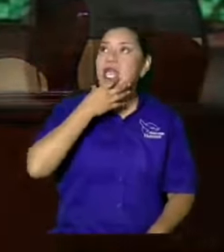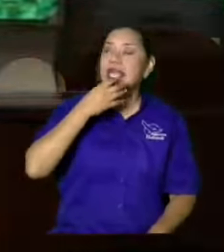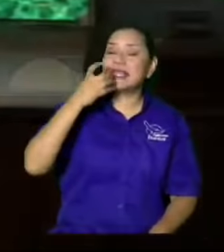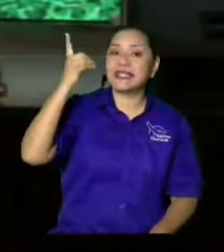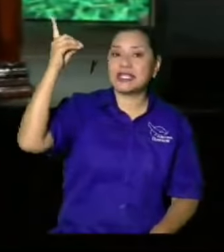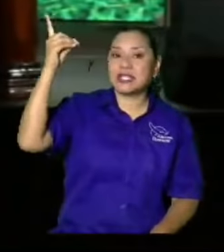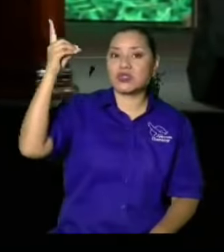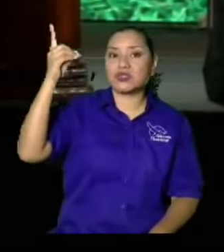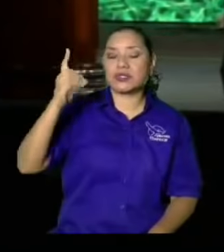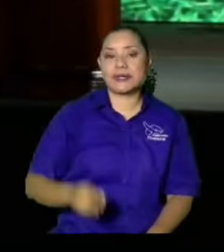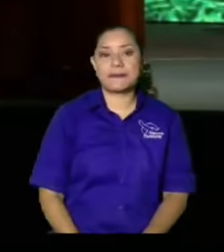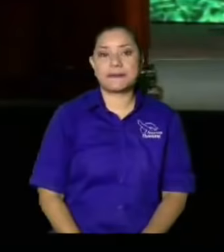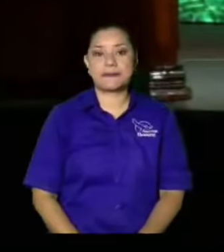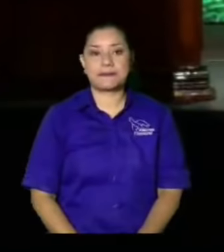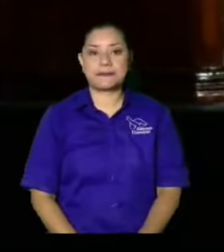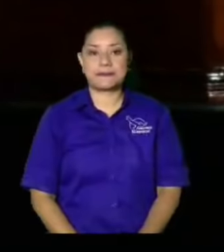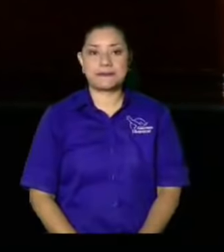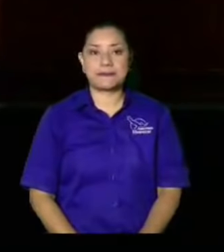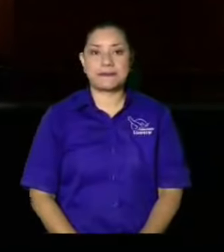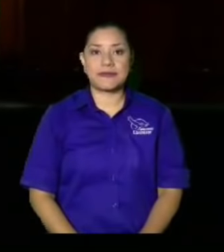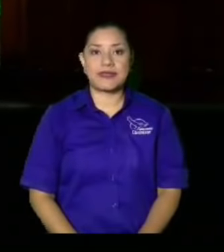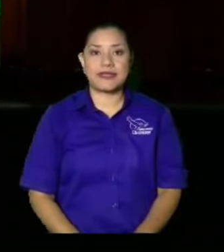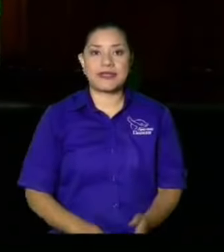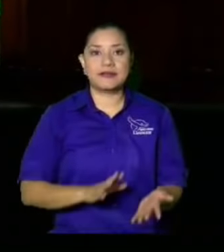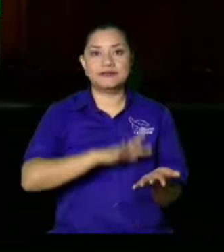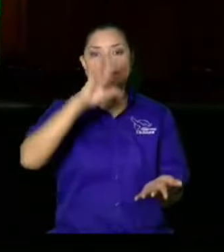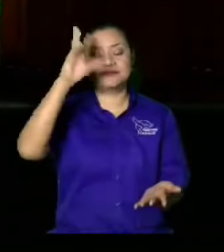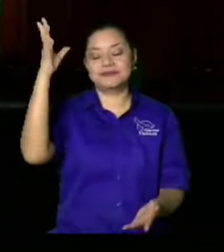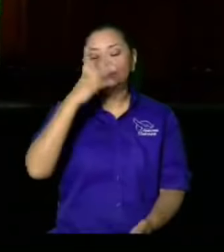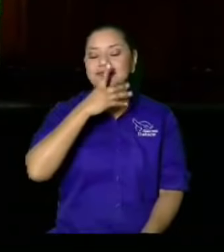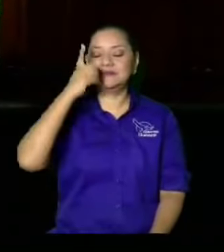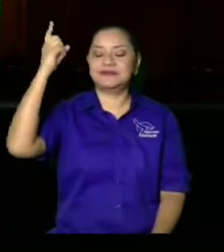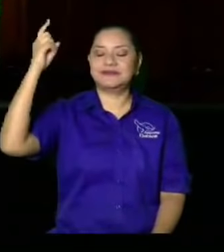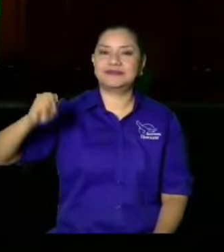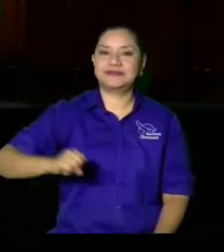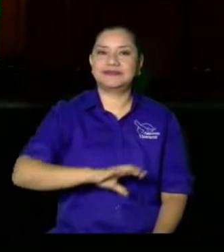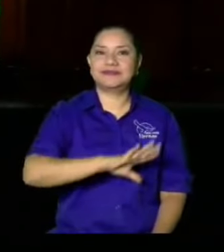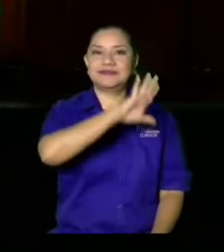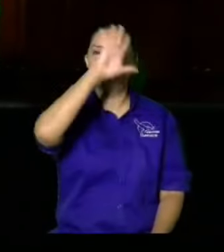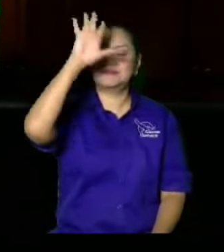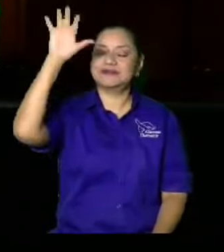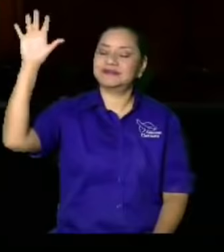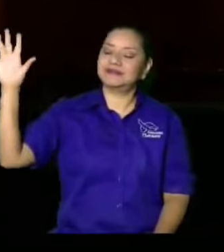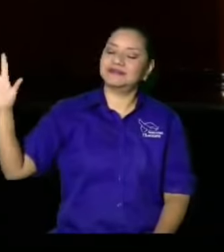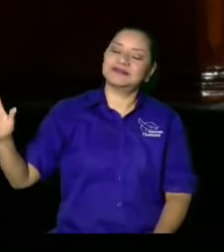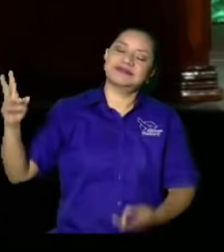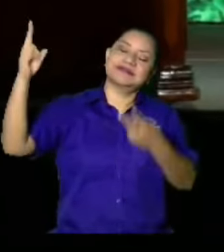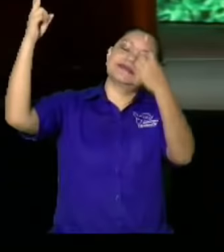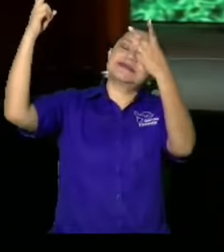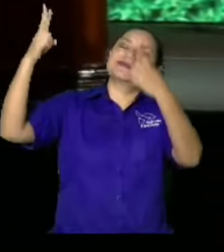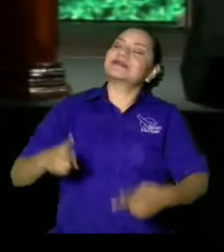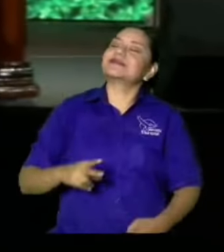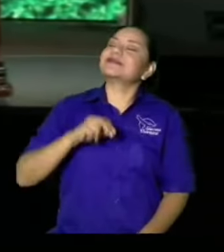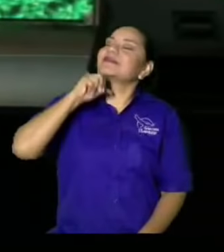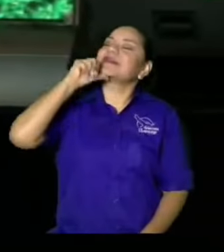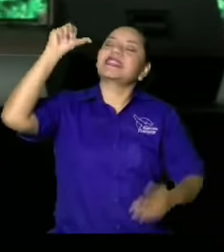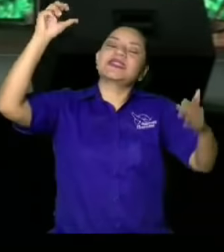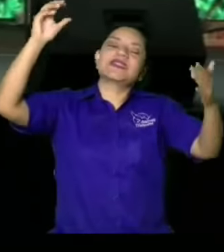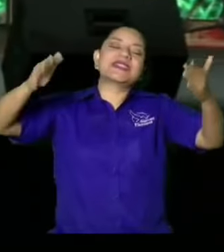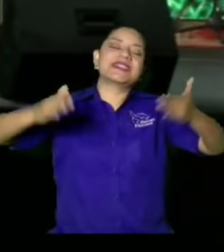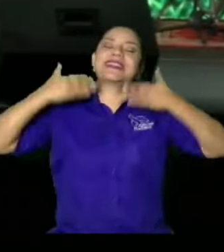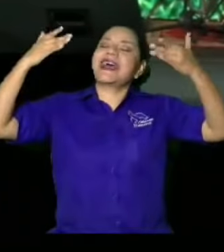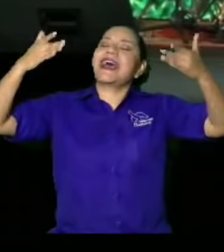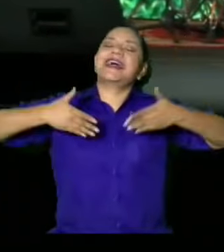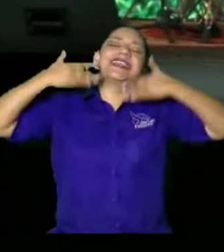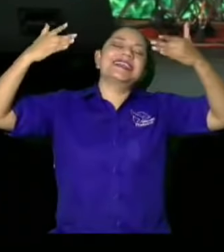Te da gloria a Dios. Está amaneciendo. Oh, viene el grito de alegría. Te